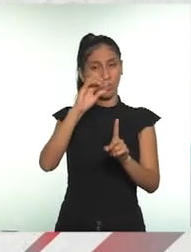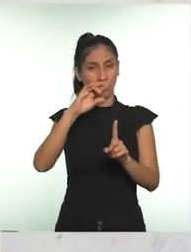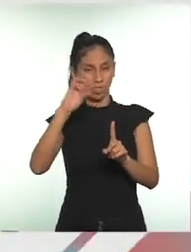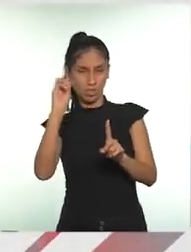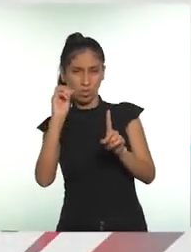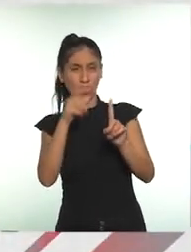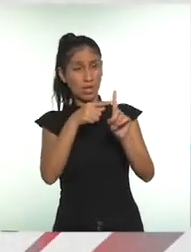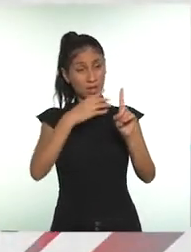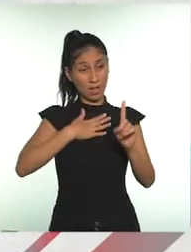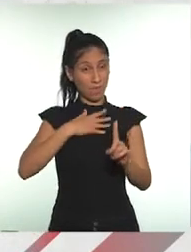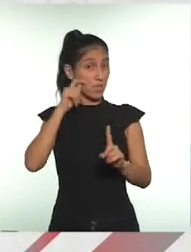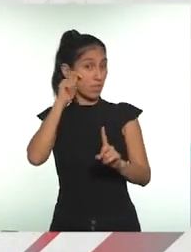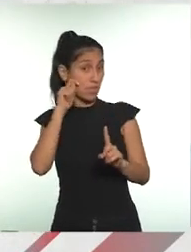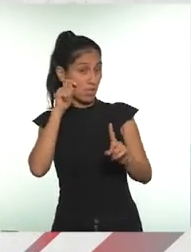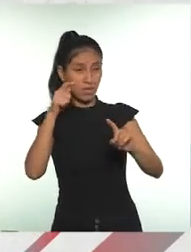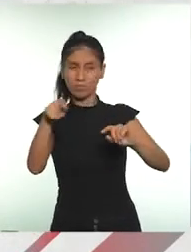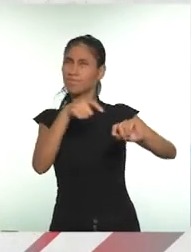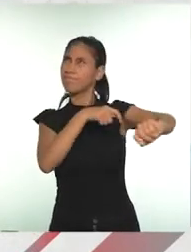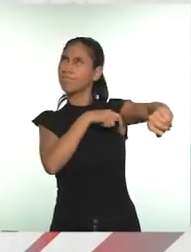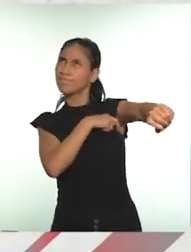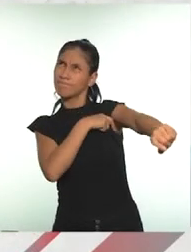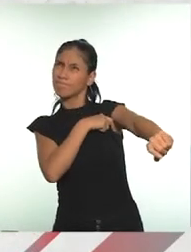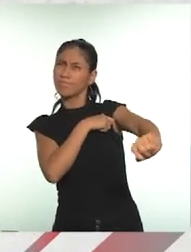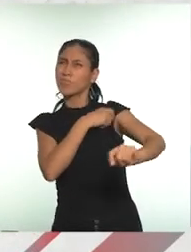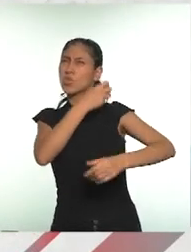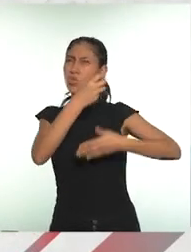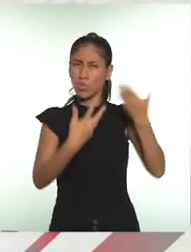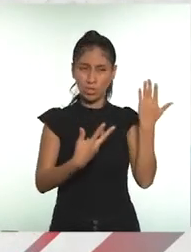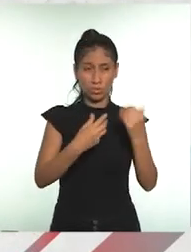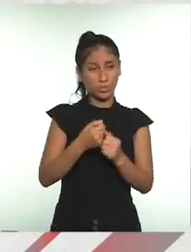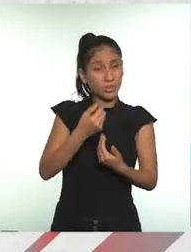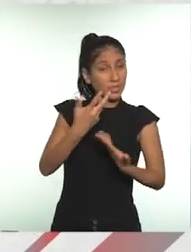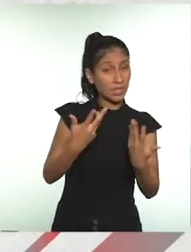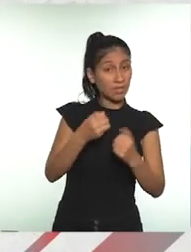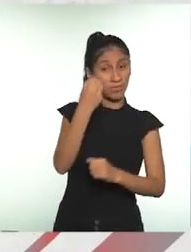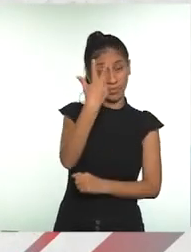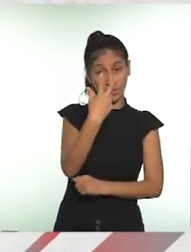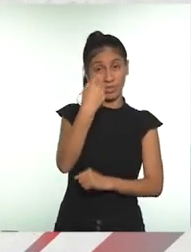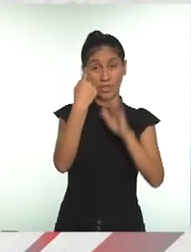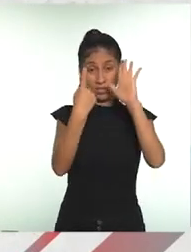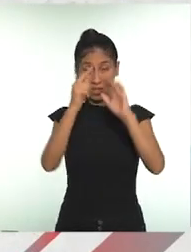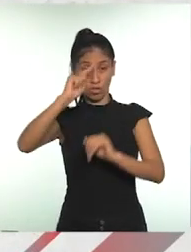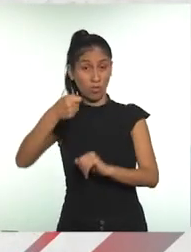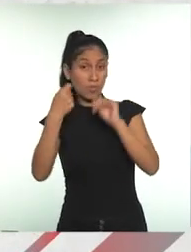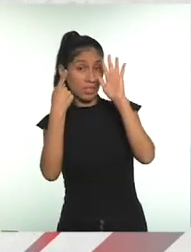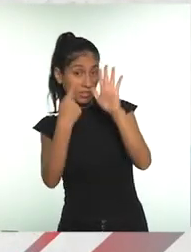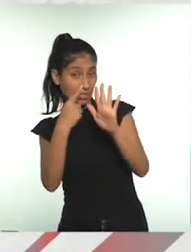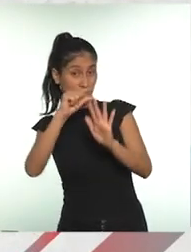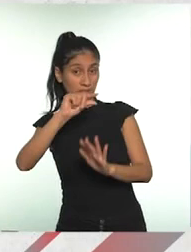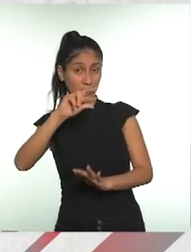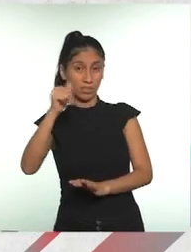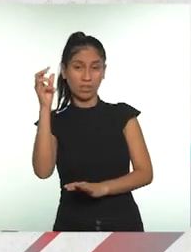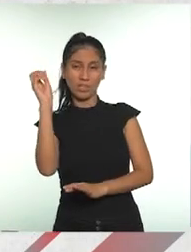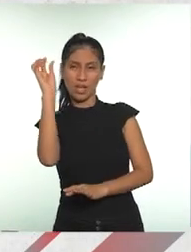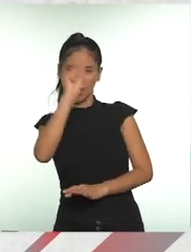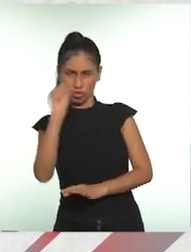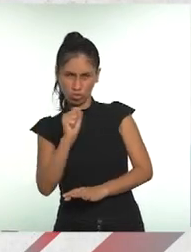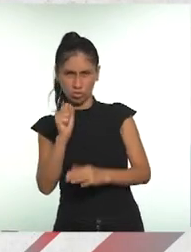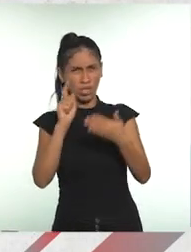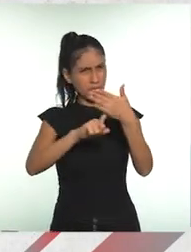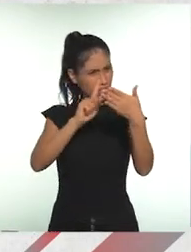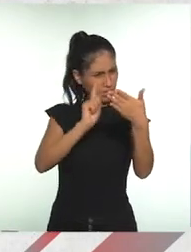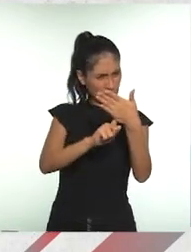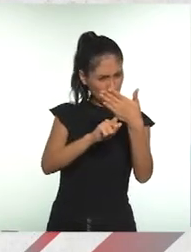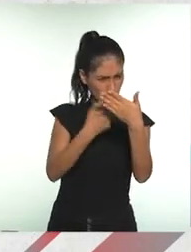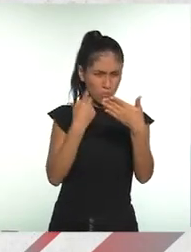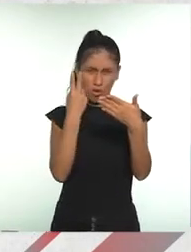le midió la temperatura a mi tía Julia. El resultado fue una temperatura de 36,6 grados Celsius.